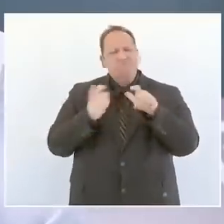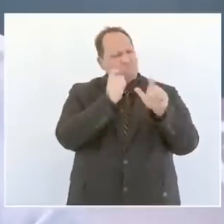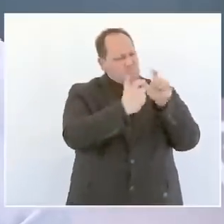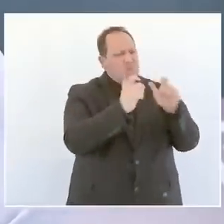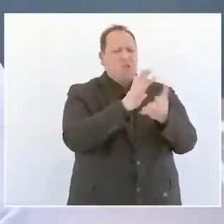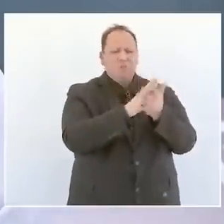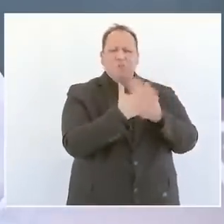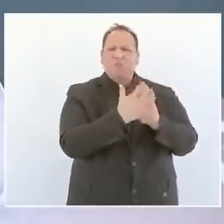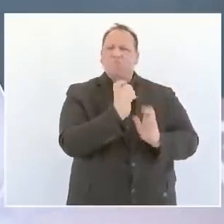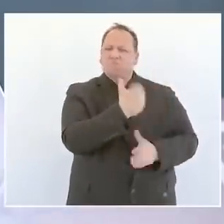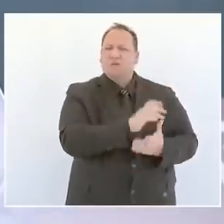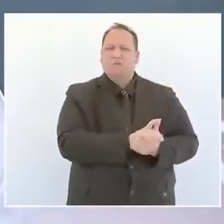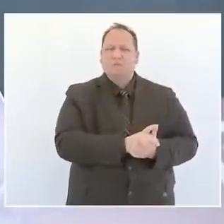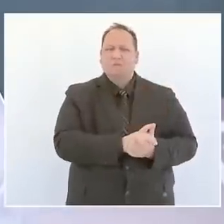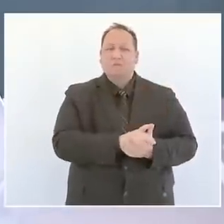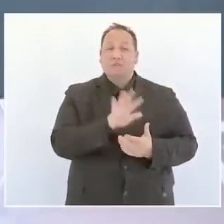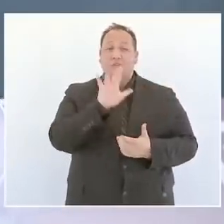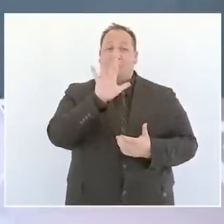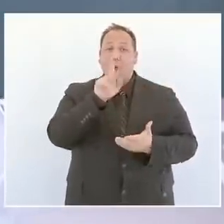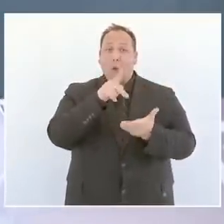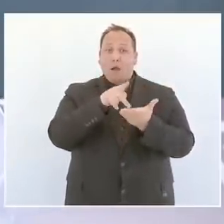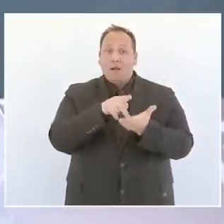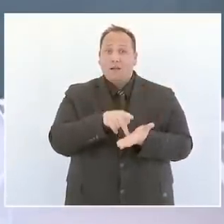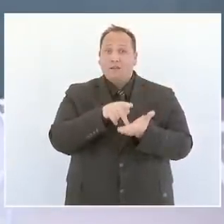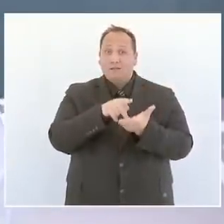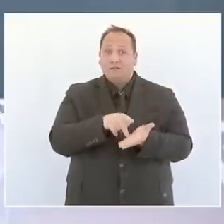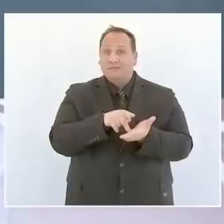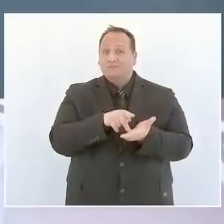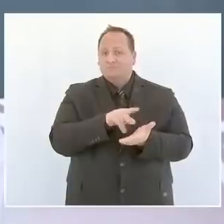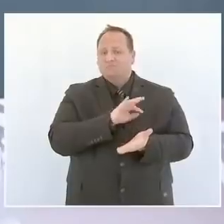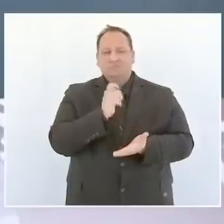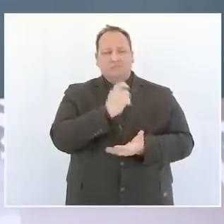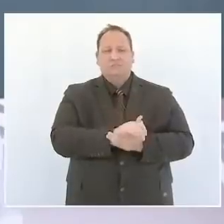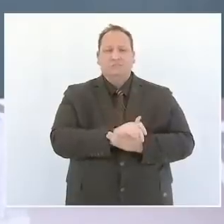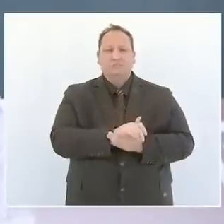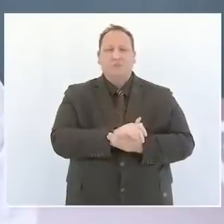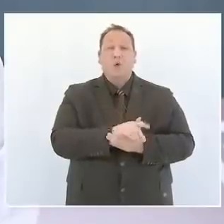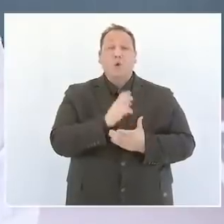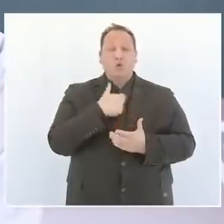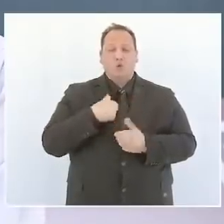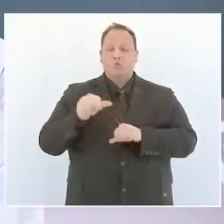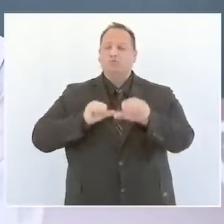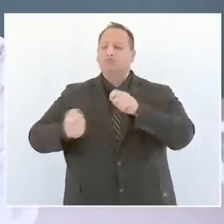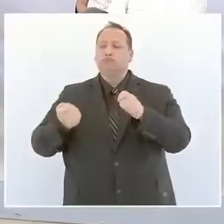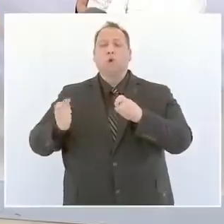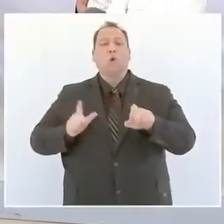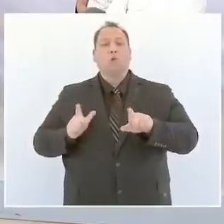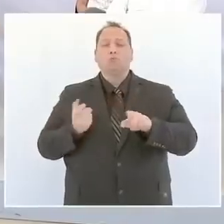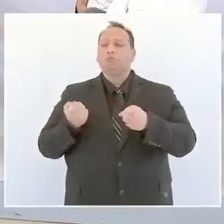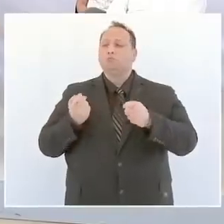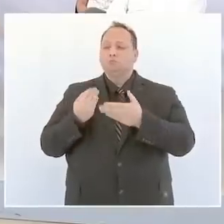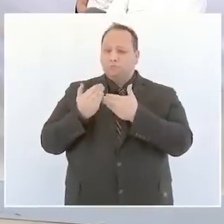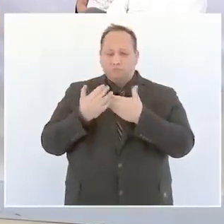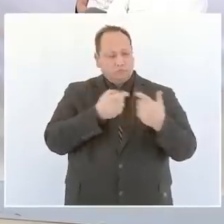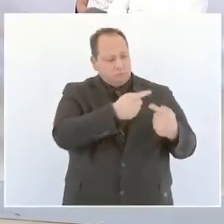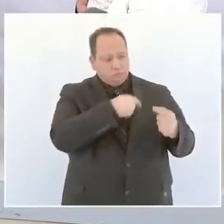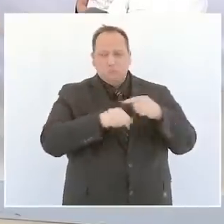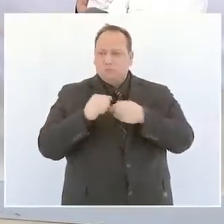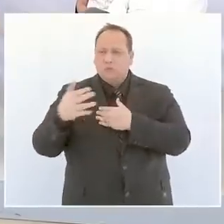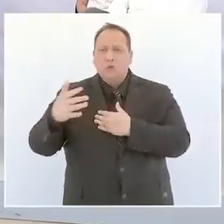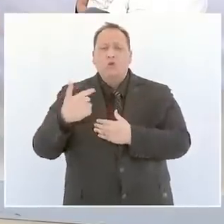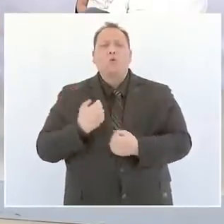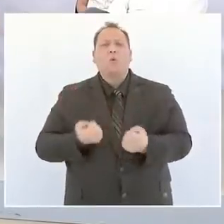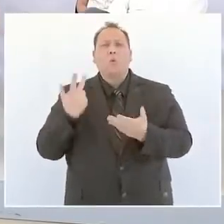comprar 50 kilos de tortilla. Cuando llegamos al gobierno, se